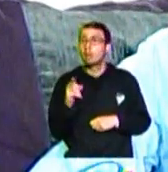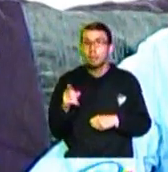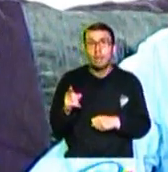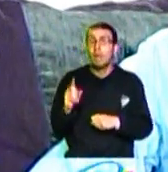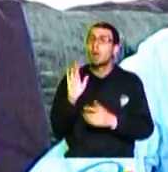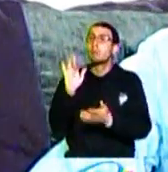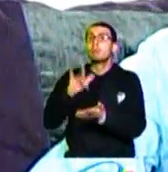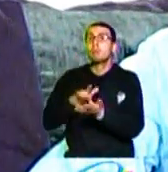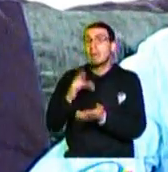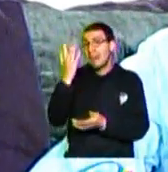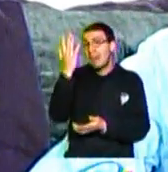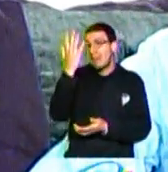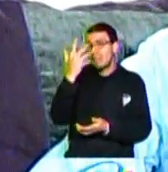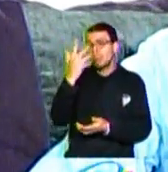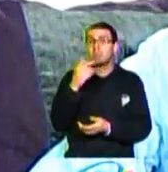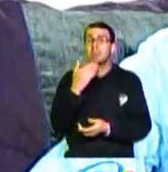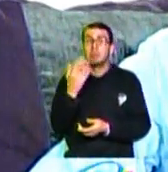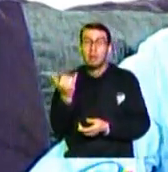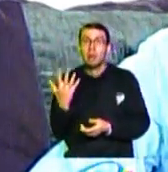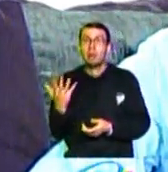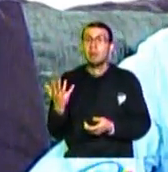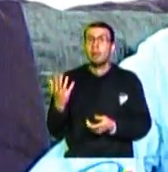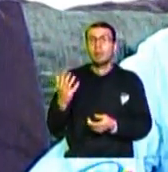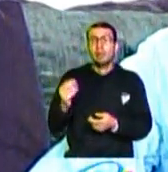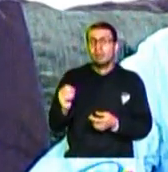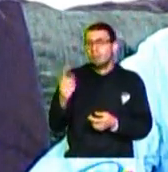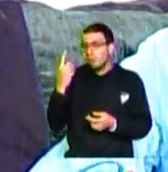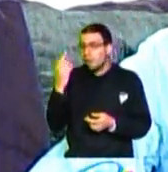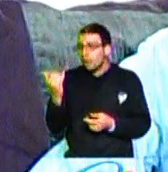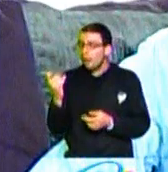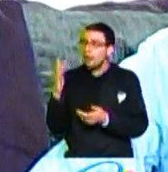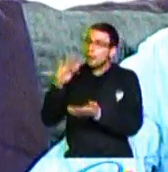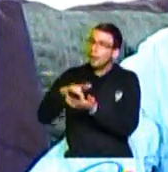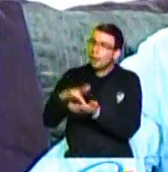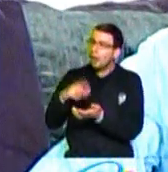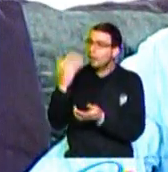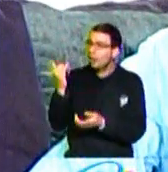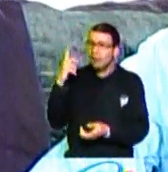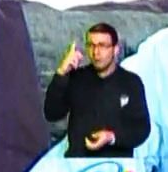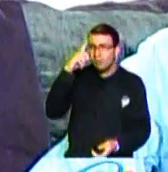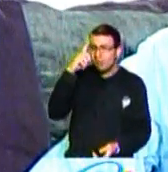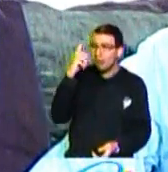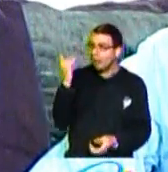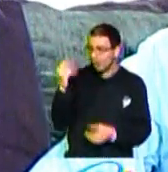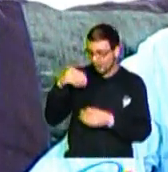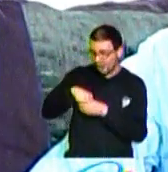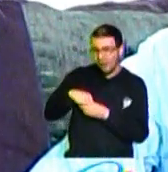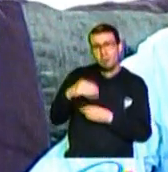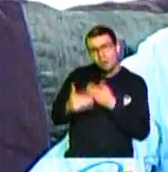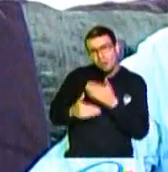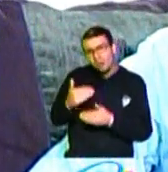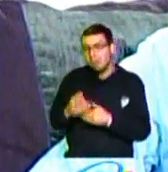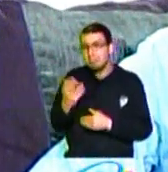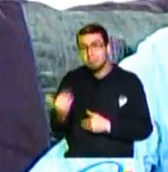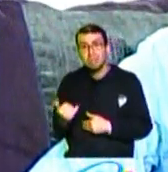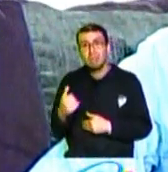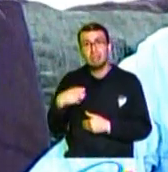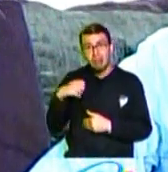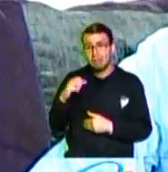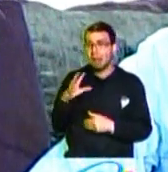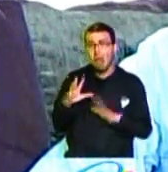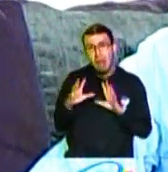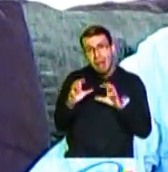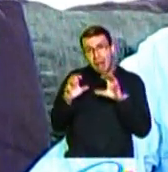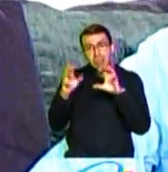es un examen completo para decirle a usted, señora, si tiene o no un proceso cancerígeno, porque